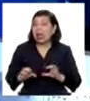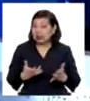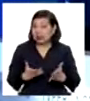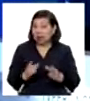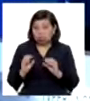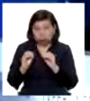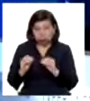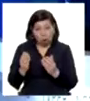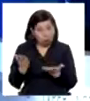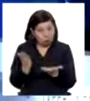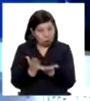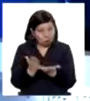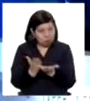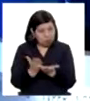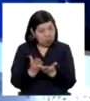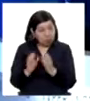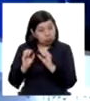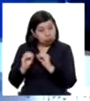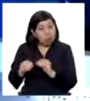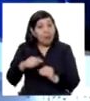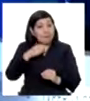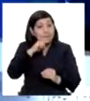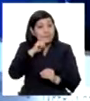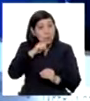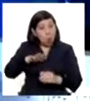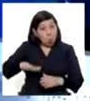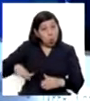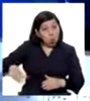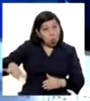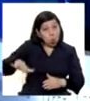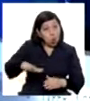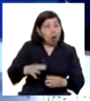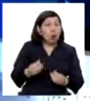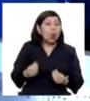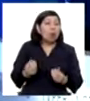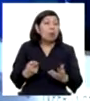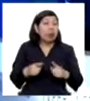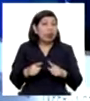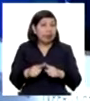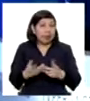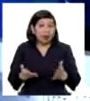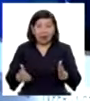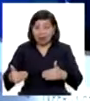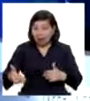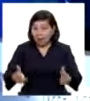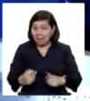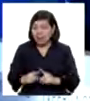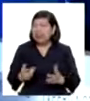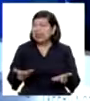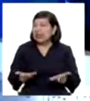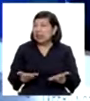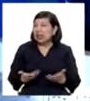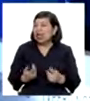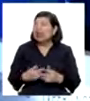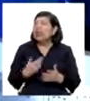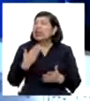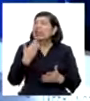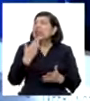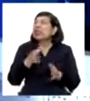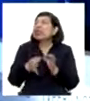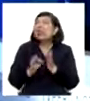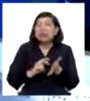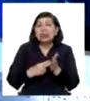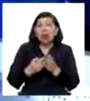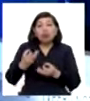actividad educativa. Educaron a las mujeres de la zona como técnicos de tarja. Técnicos de tarja son aquellos